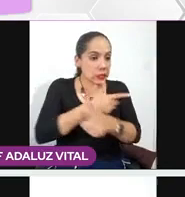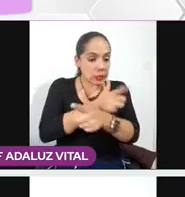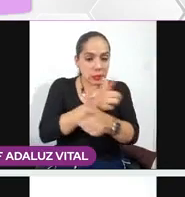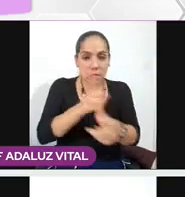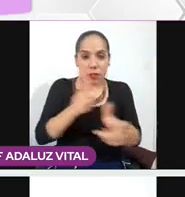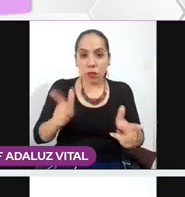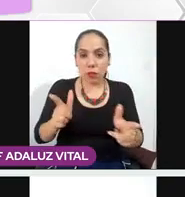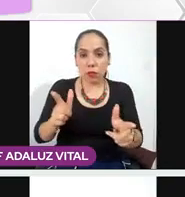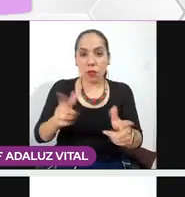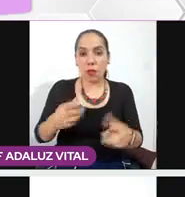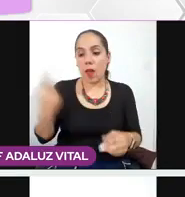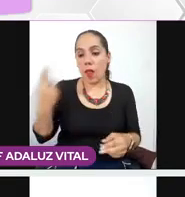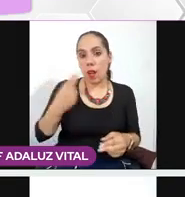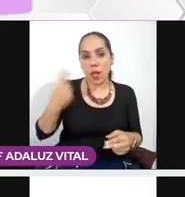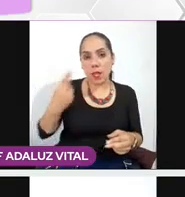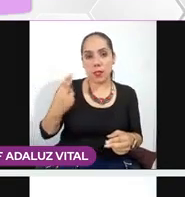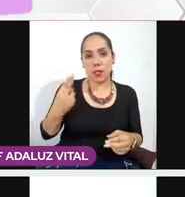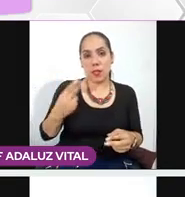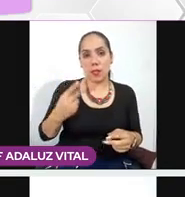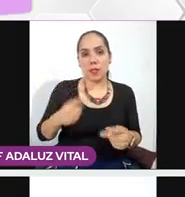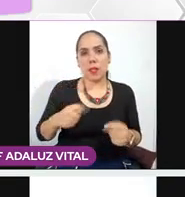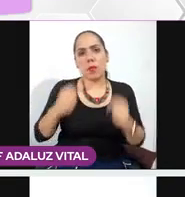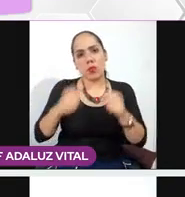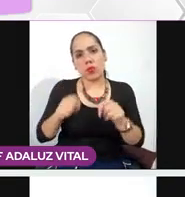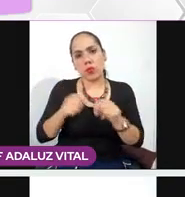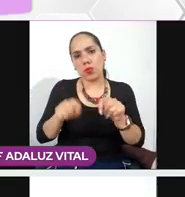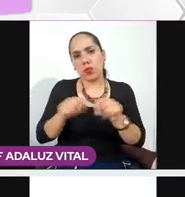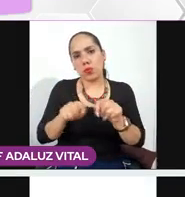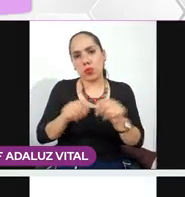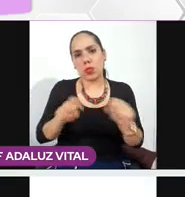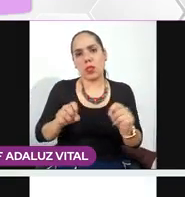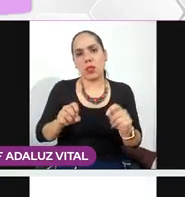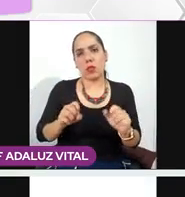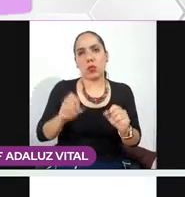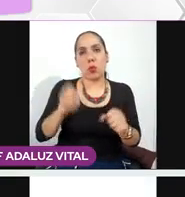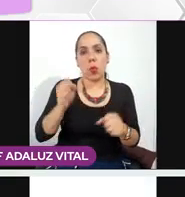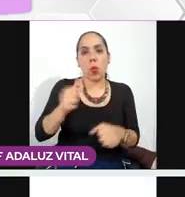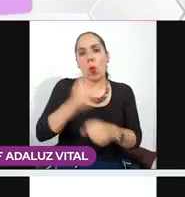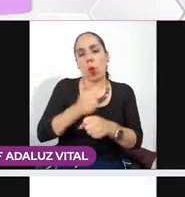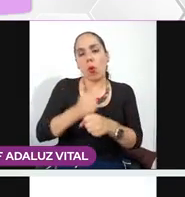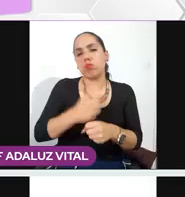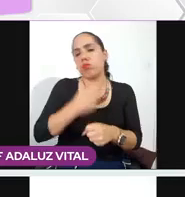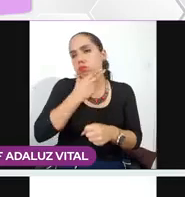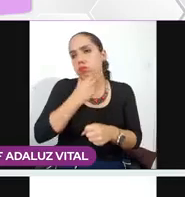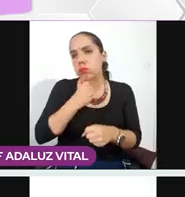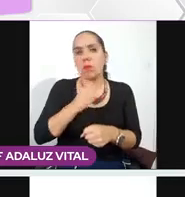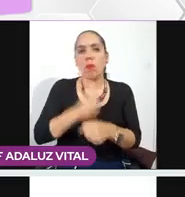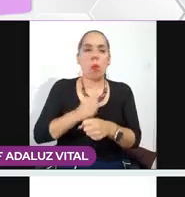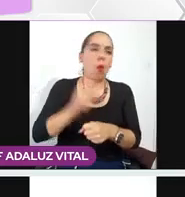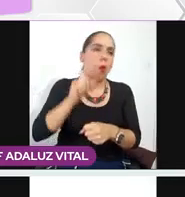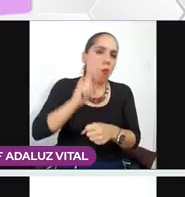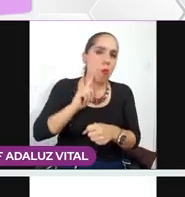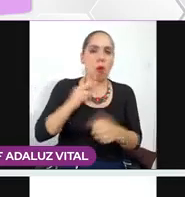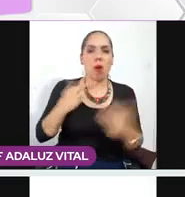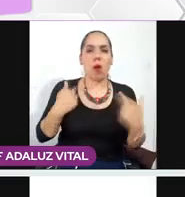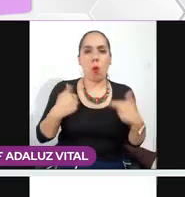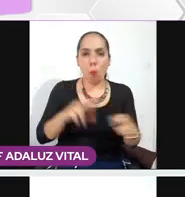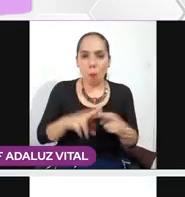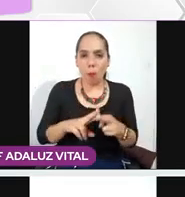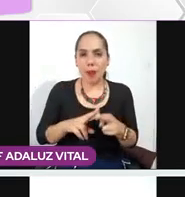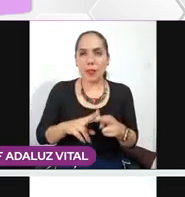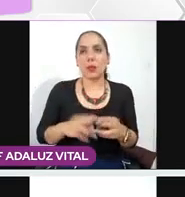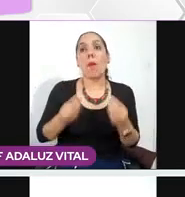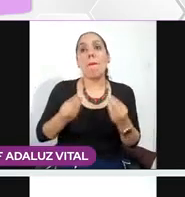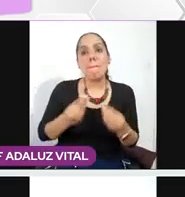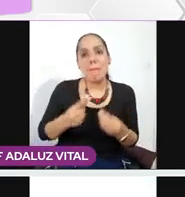el tío, con el abuelo, con el maestro, ahí va a ser menos complicado para el progenitor que esté solo,